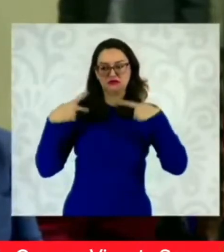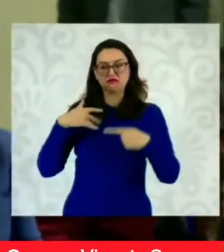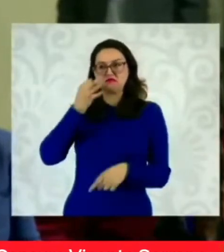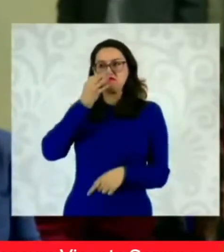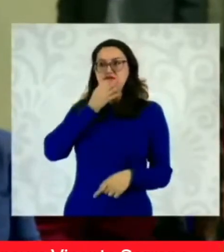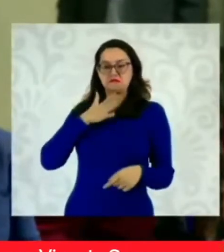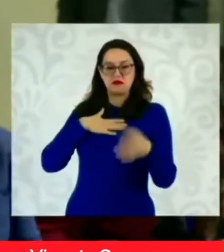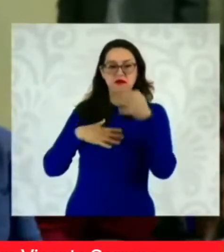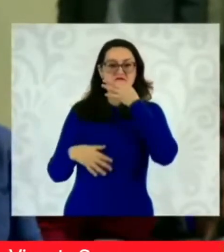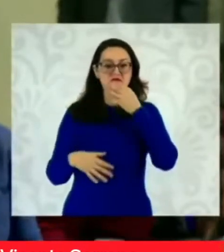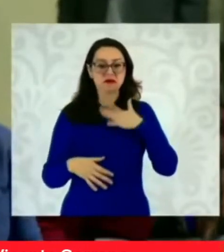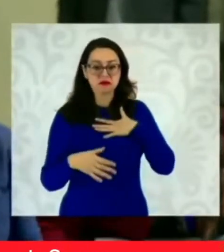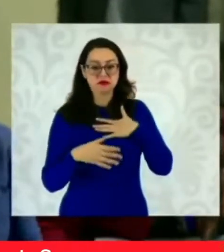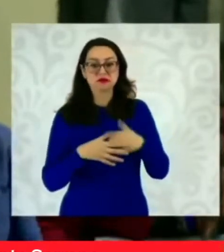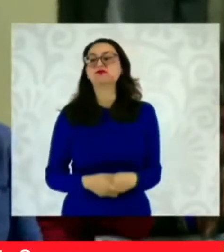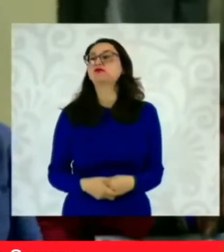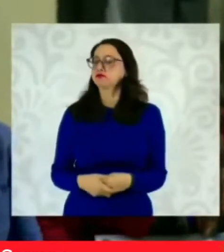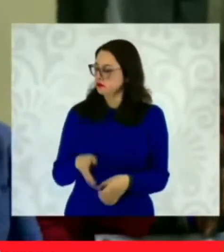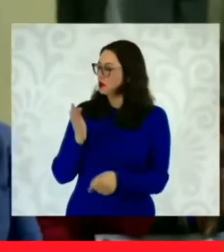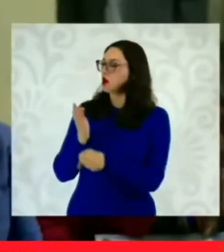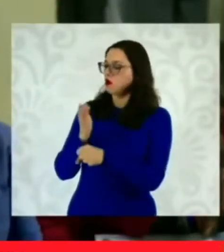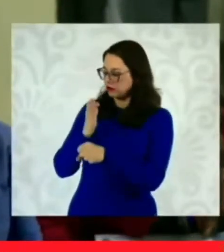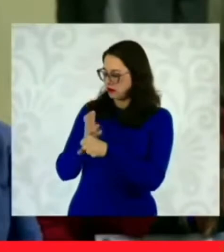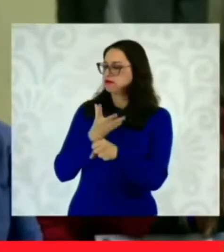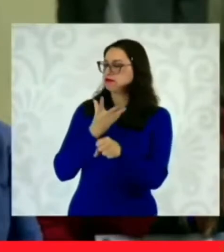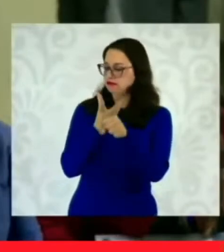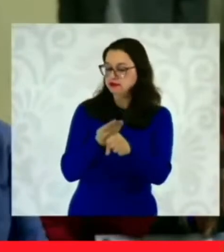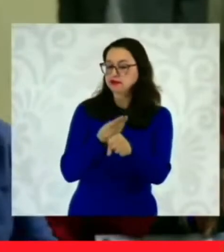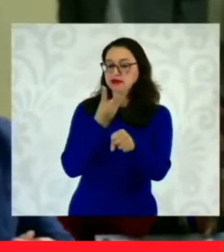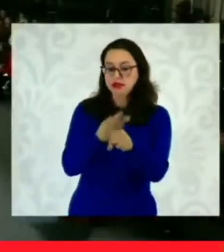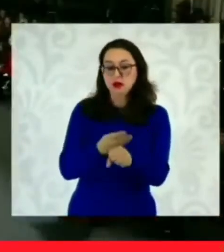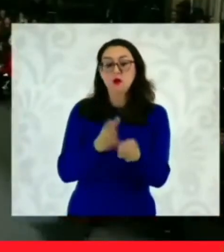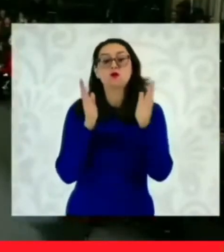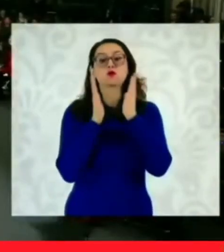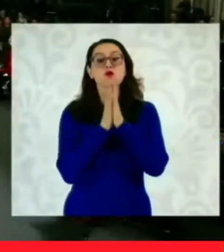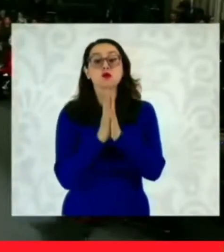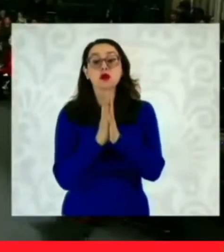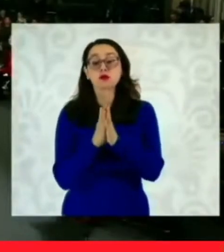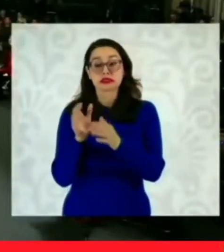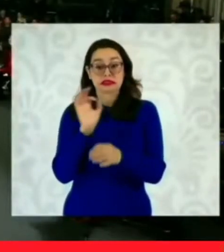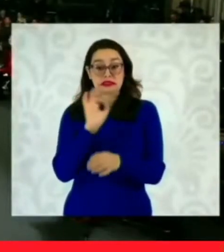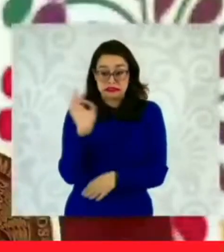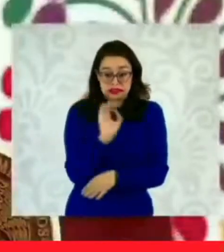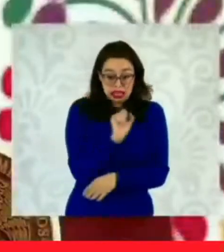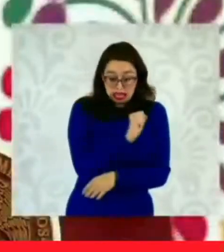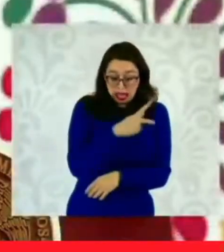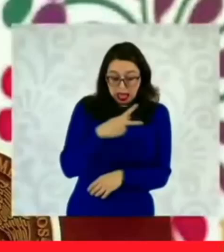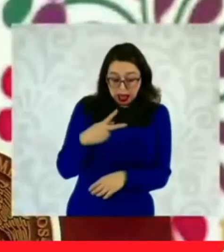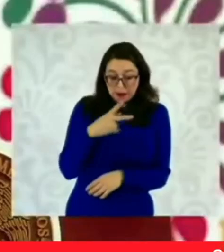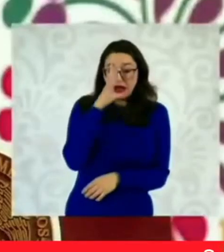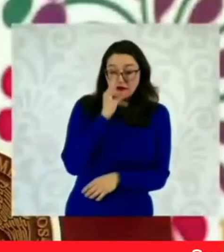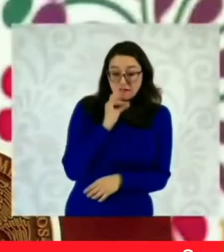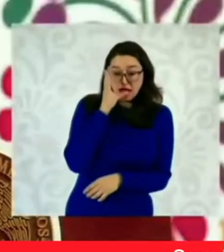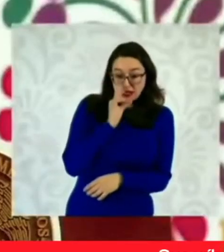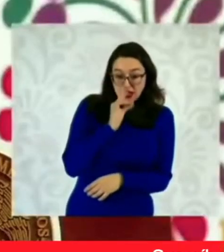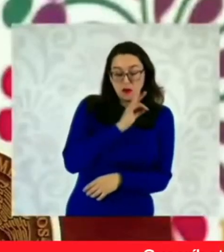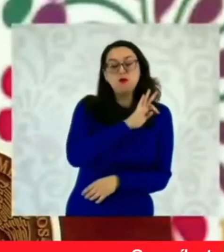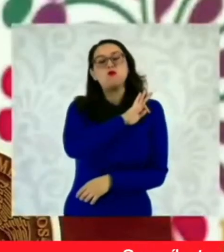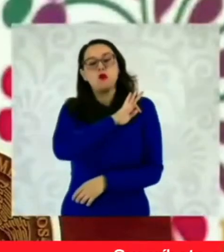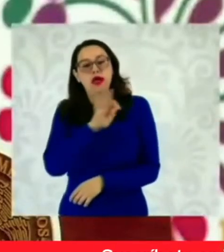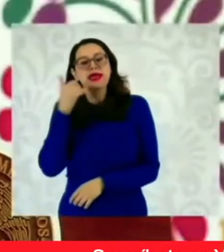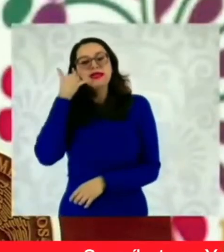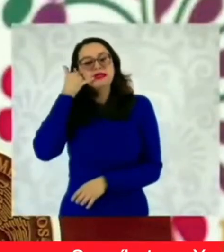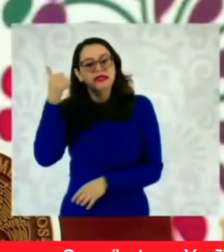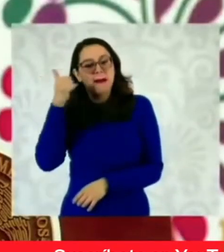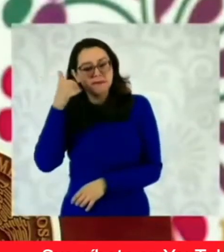directo de la transmisión. De inmediato lo vemos, sí. Sí. Que hablen a favor. los teléfonos, porque ahí hay suficientes telefonistas